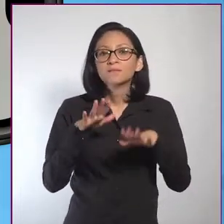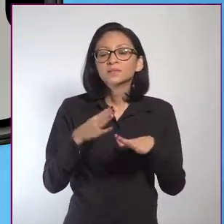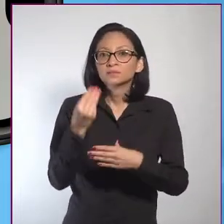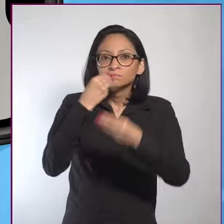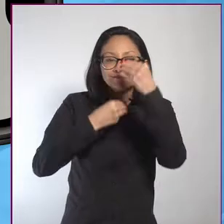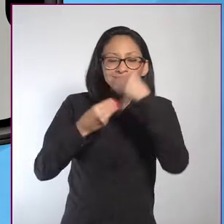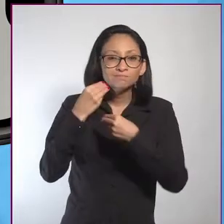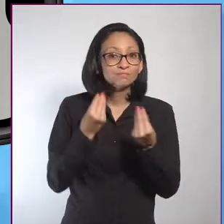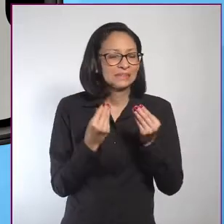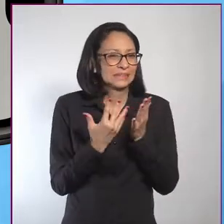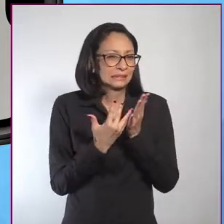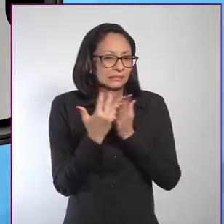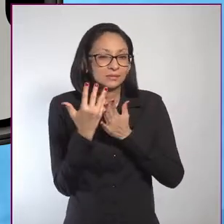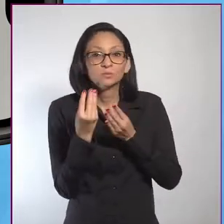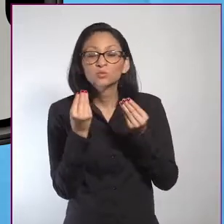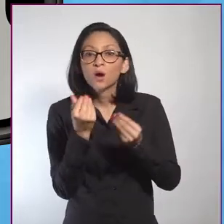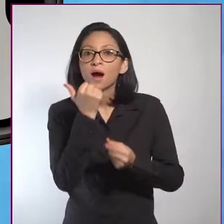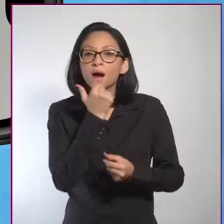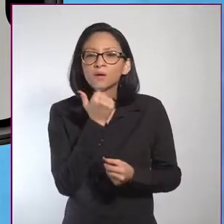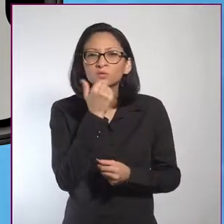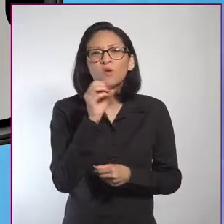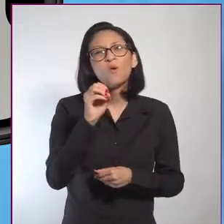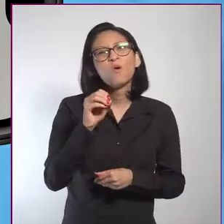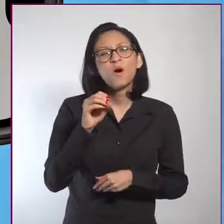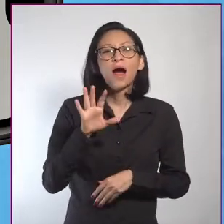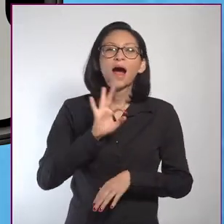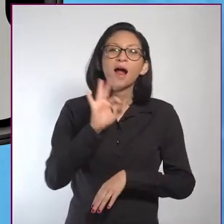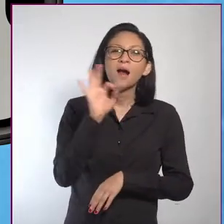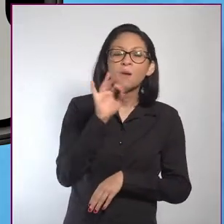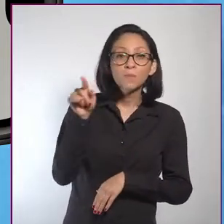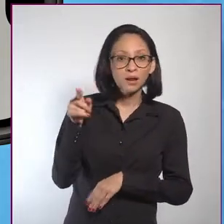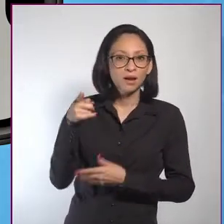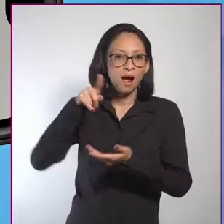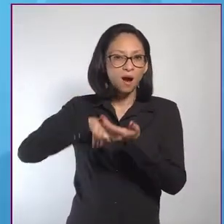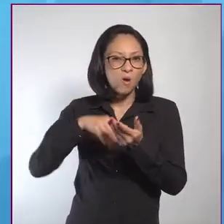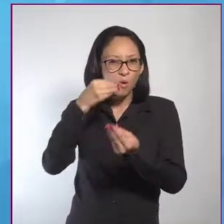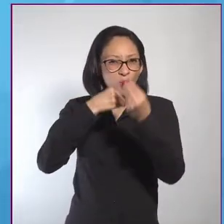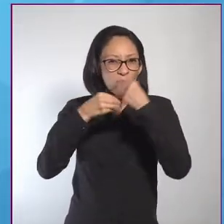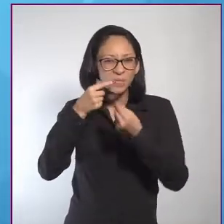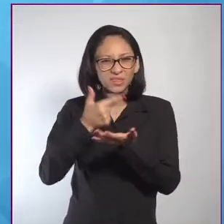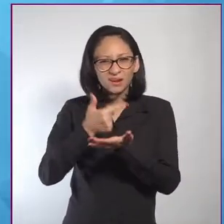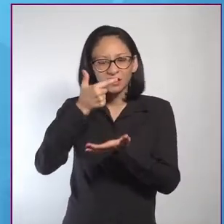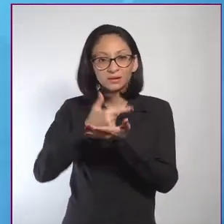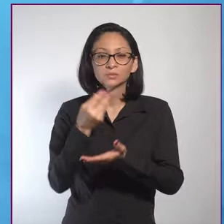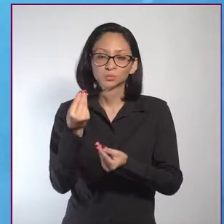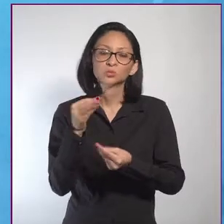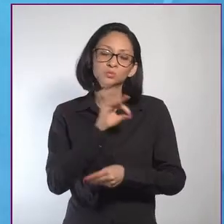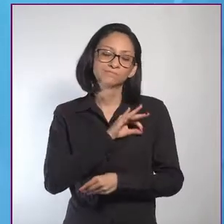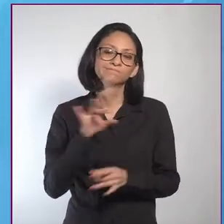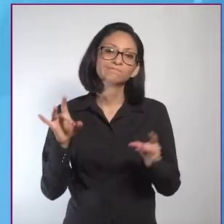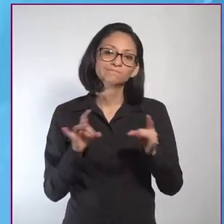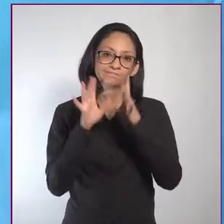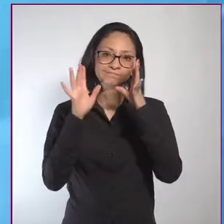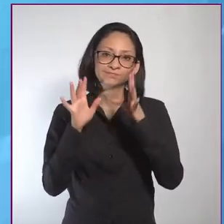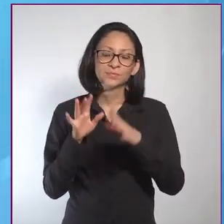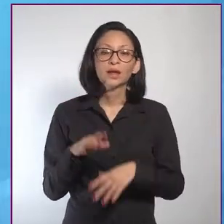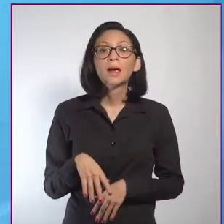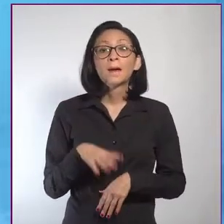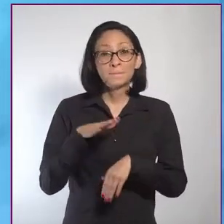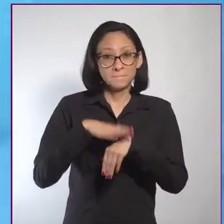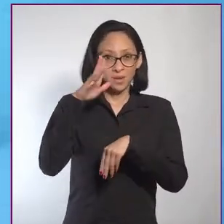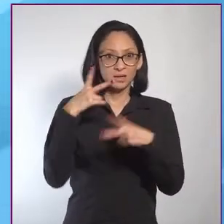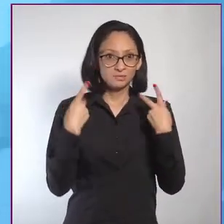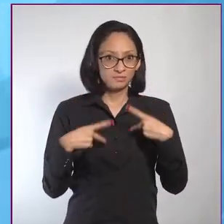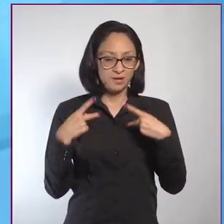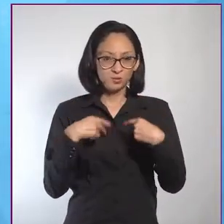azúcares o que comen comida con muchísima grasa. En primer lugar son las personas con